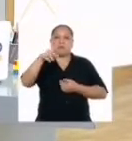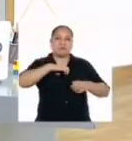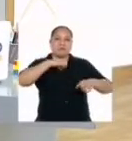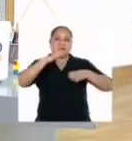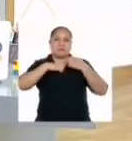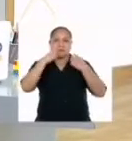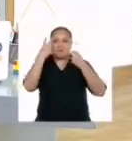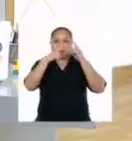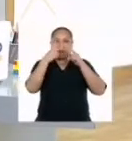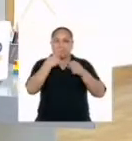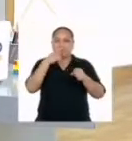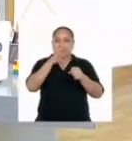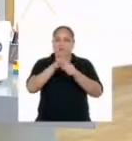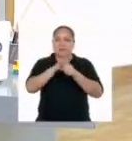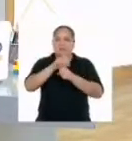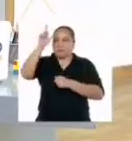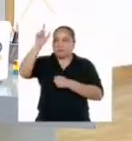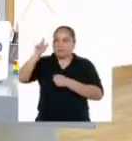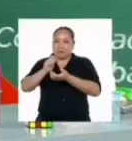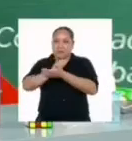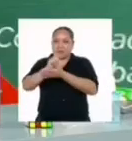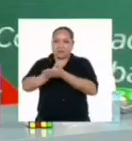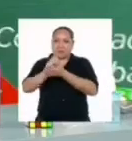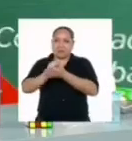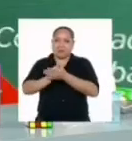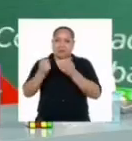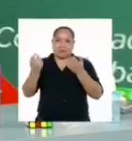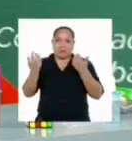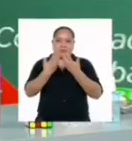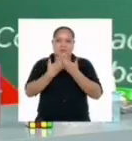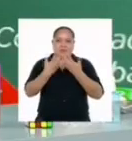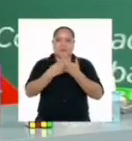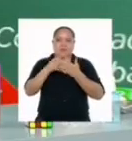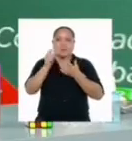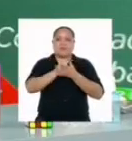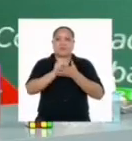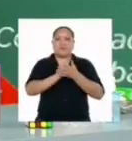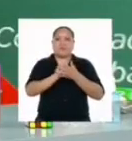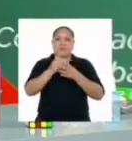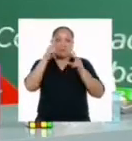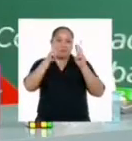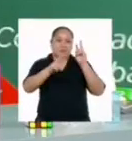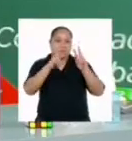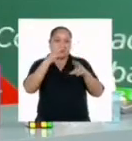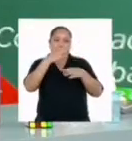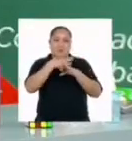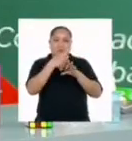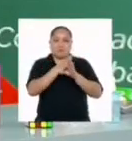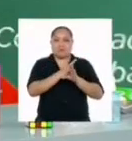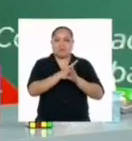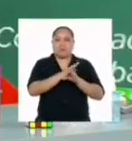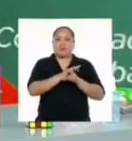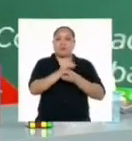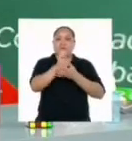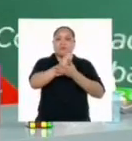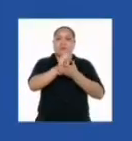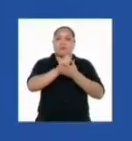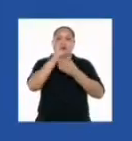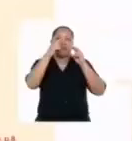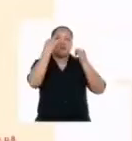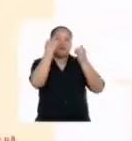nota que hay mucho compromiso del autor con el tema. Lo veo en la forma en la que escribe. Veamos qué dice el último